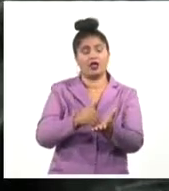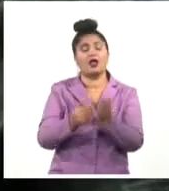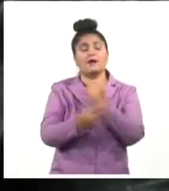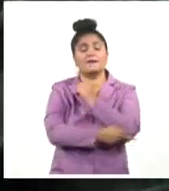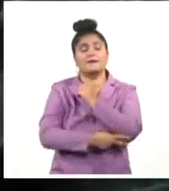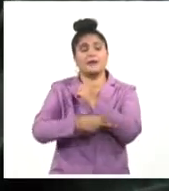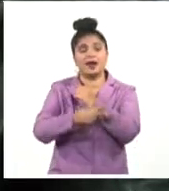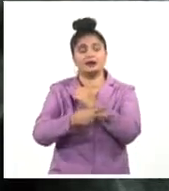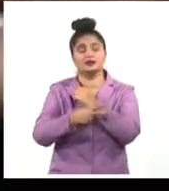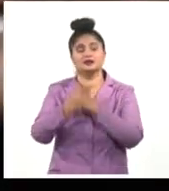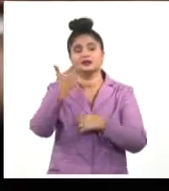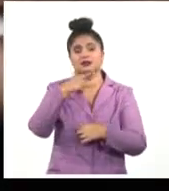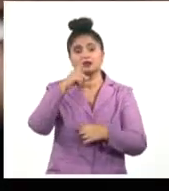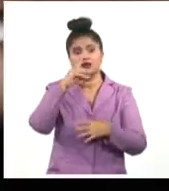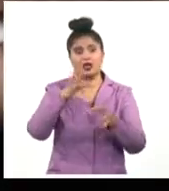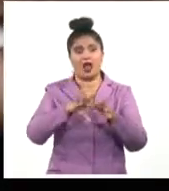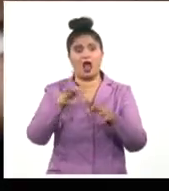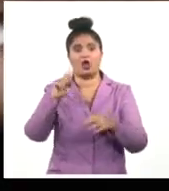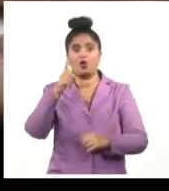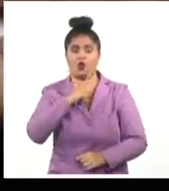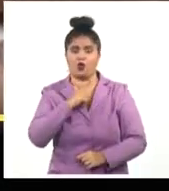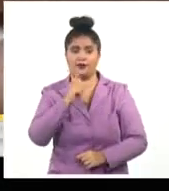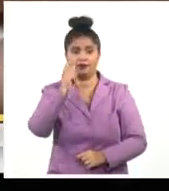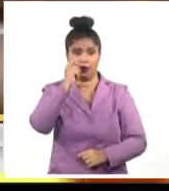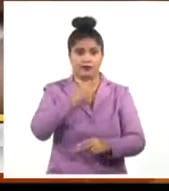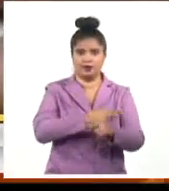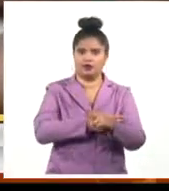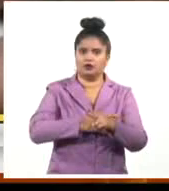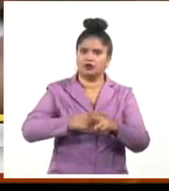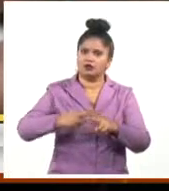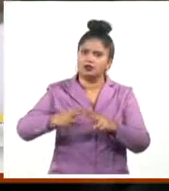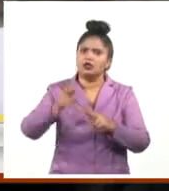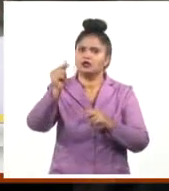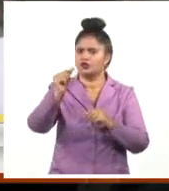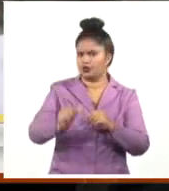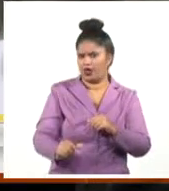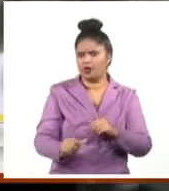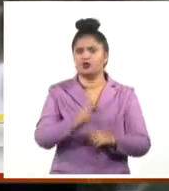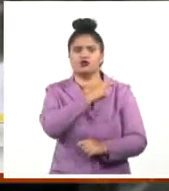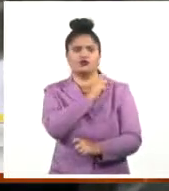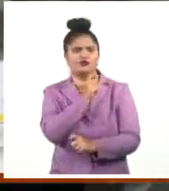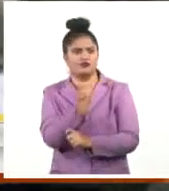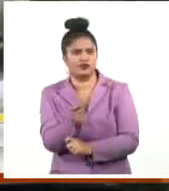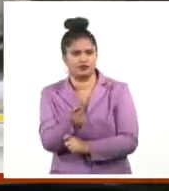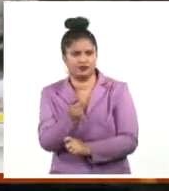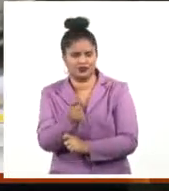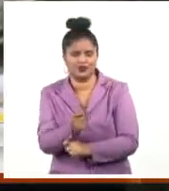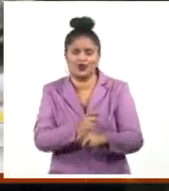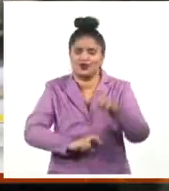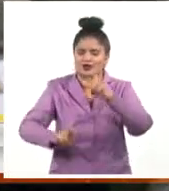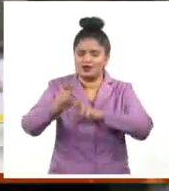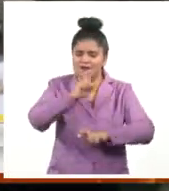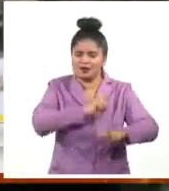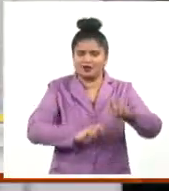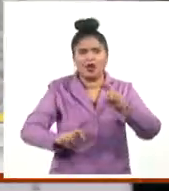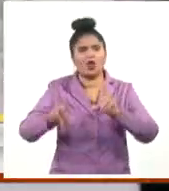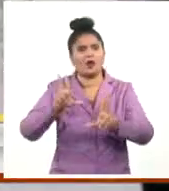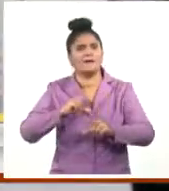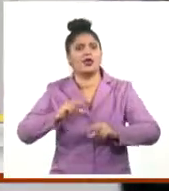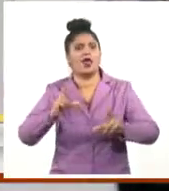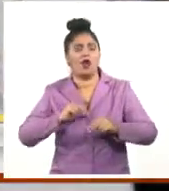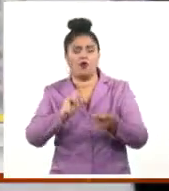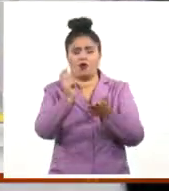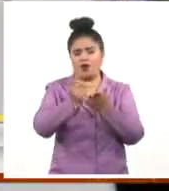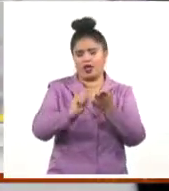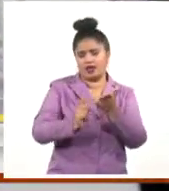El historiador guantanamero Luis Figueras Pérez ha visto crecer a muchas generaciones. Su savia como investigador, pedagogo, escritor y